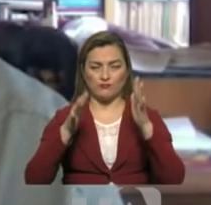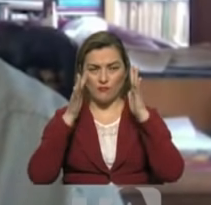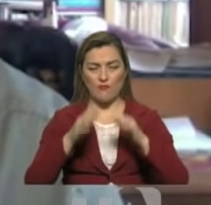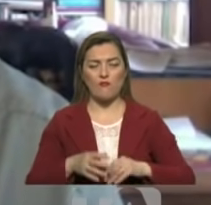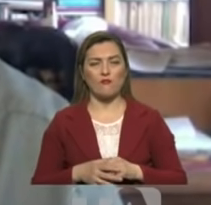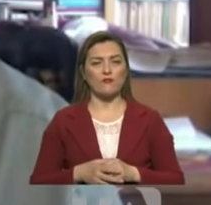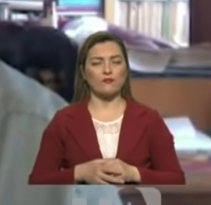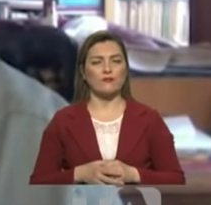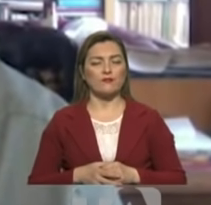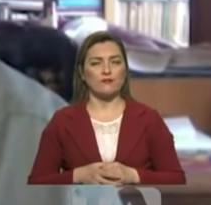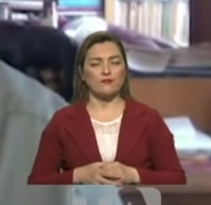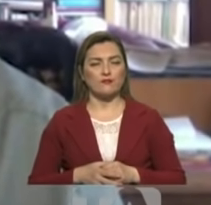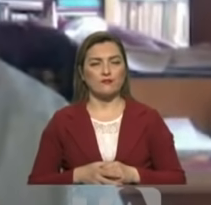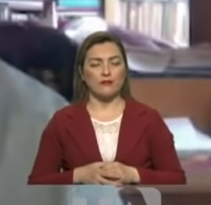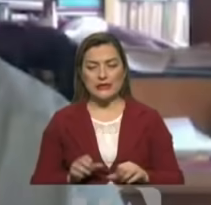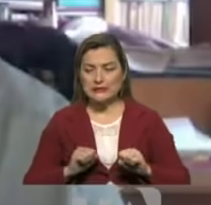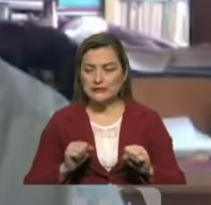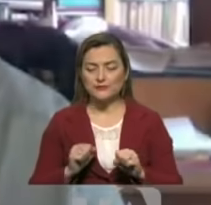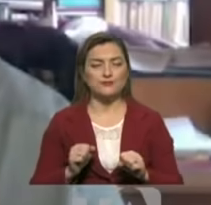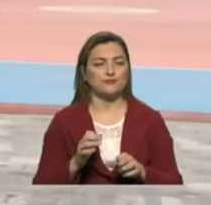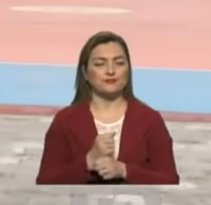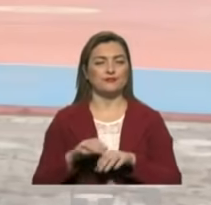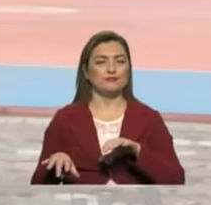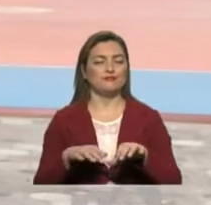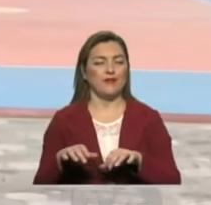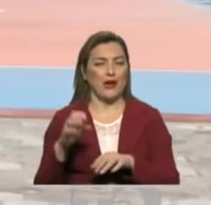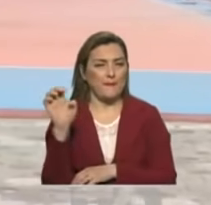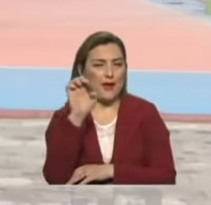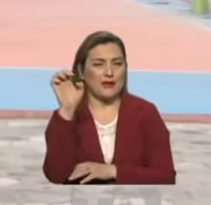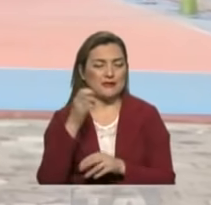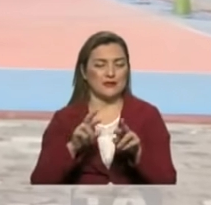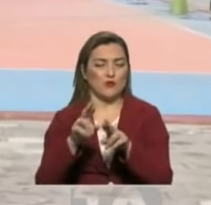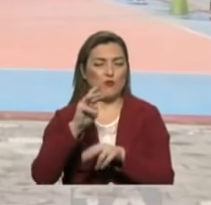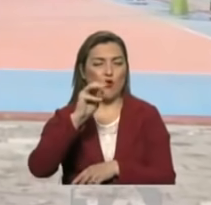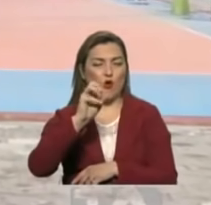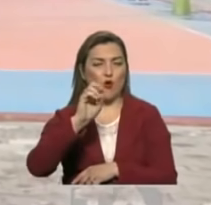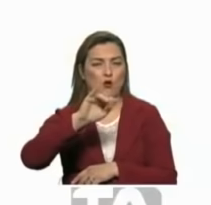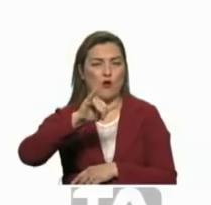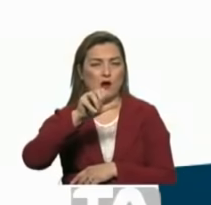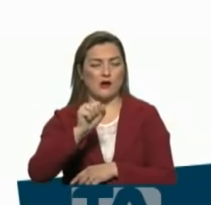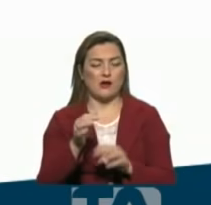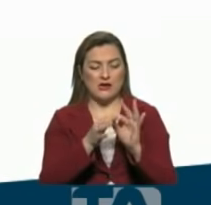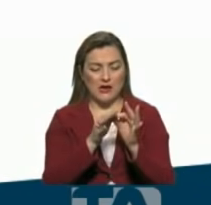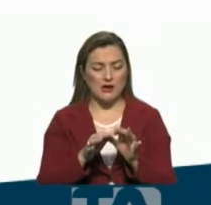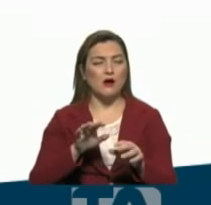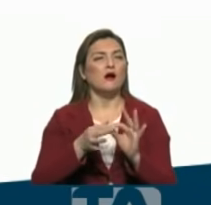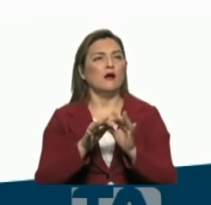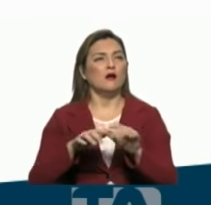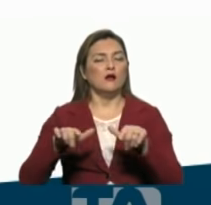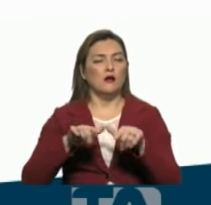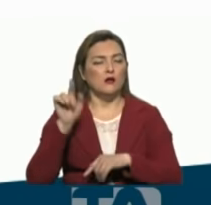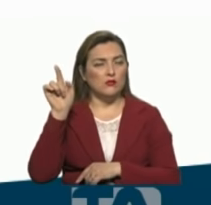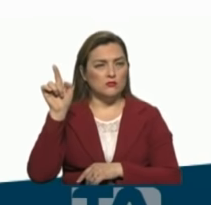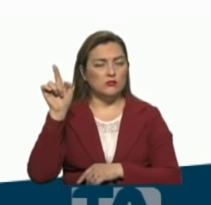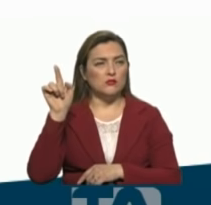llevar a cabo acciones emergentes en el río Monjas. Entre las canchas deportivas que serán intervenidas están la de los sectores